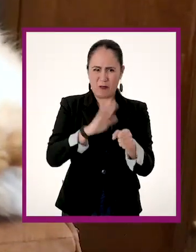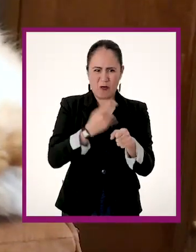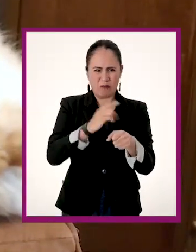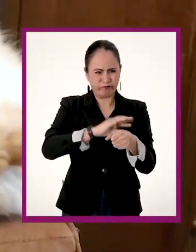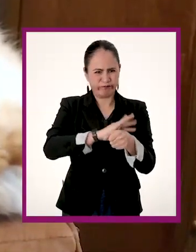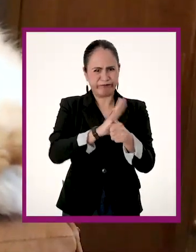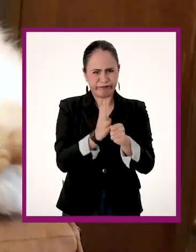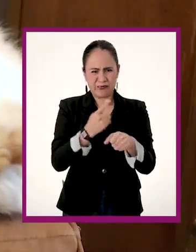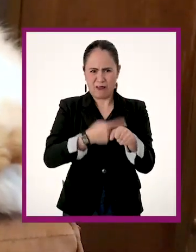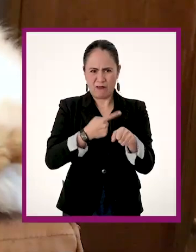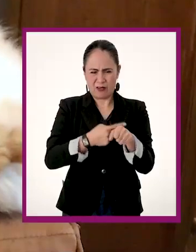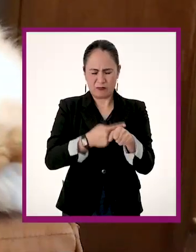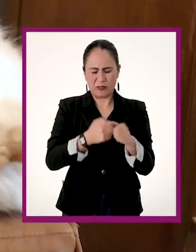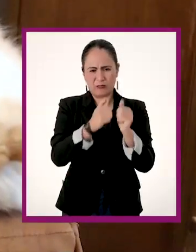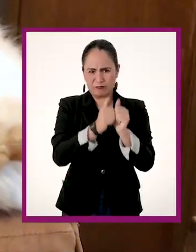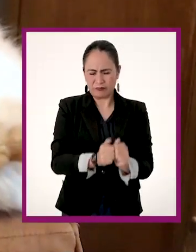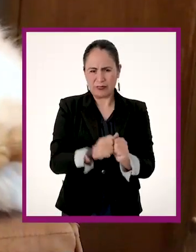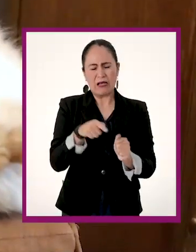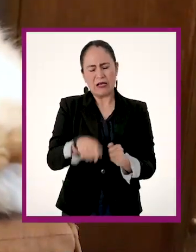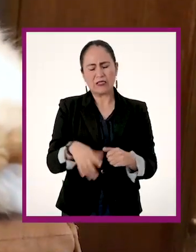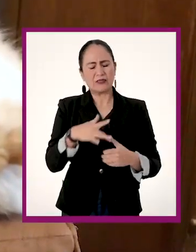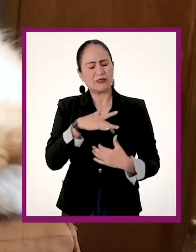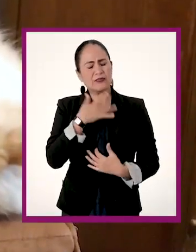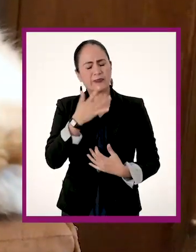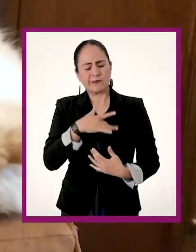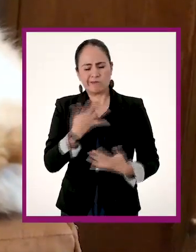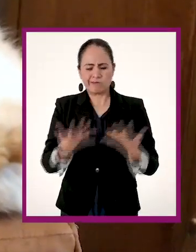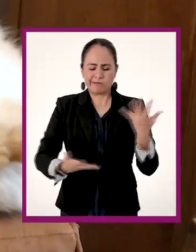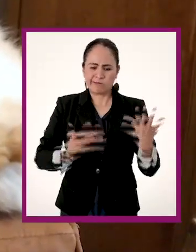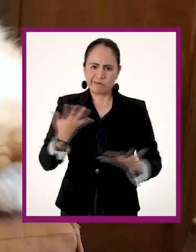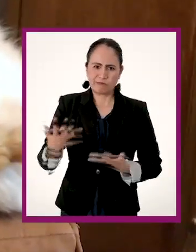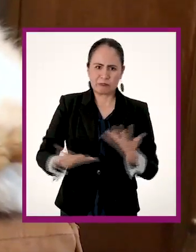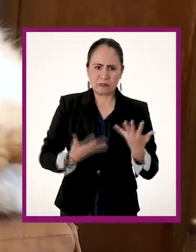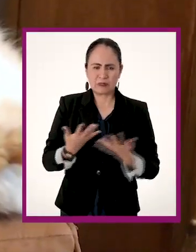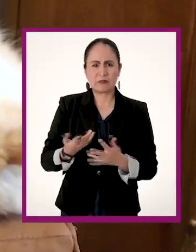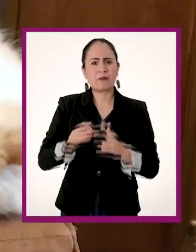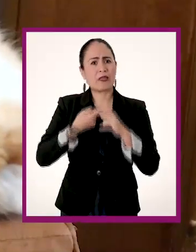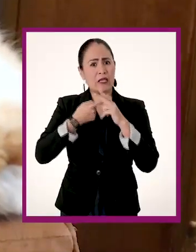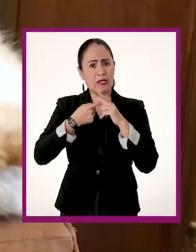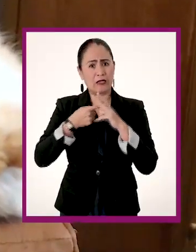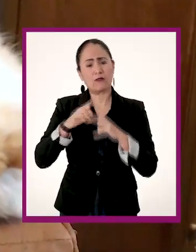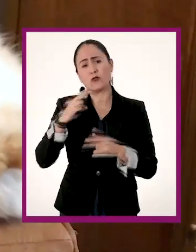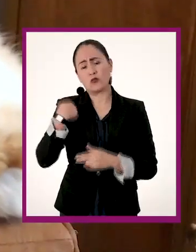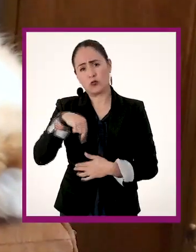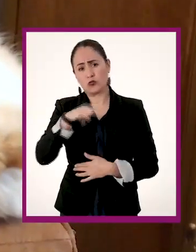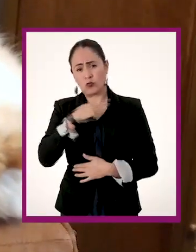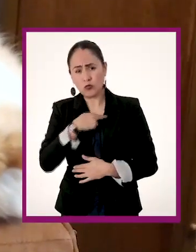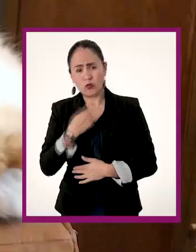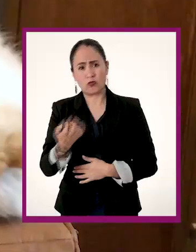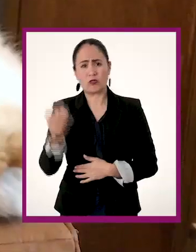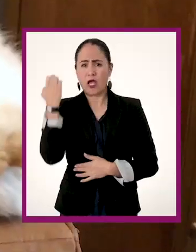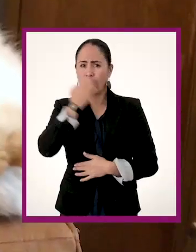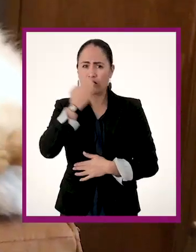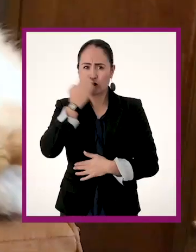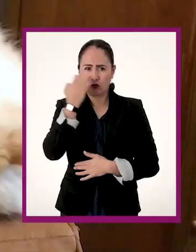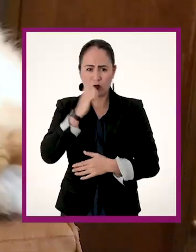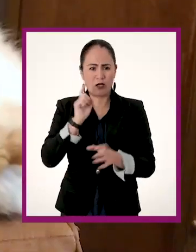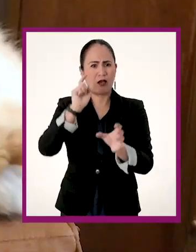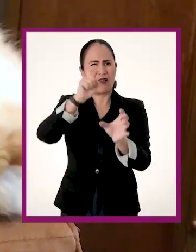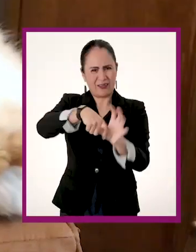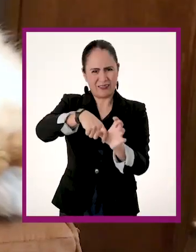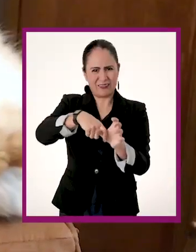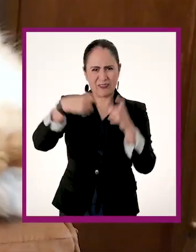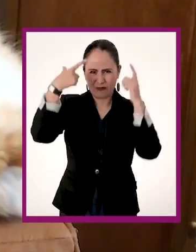verdaderamente muy importante porque desde que entramos a la facultad